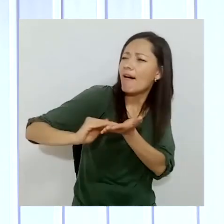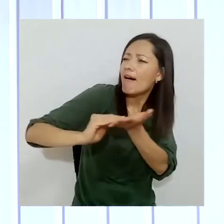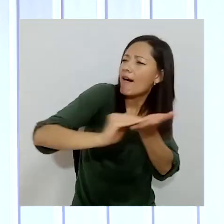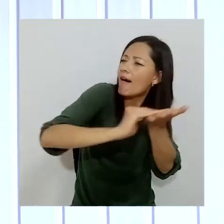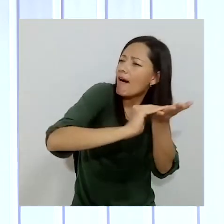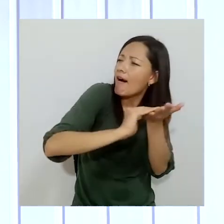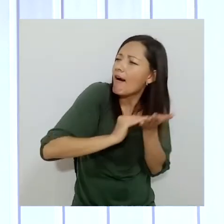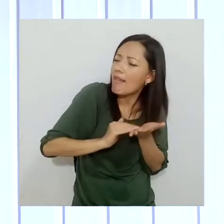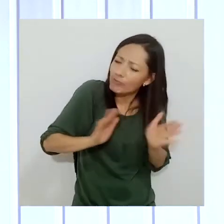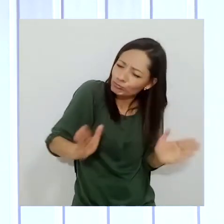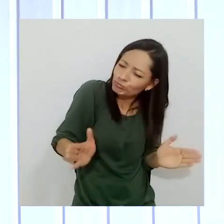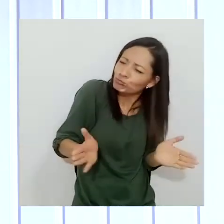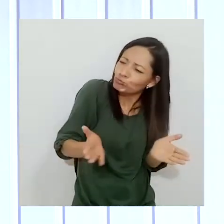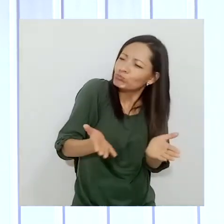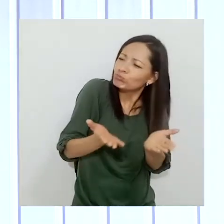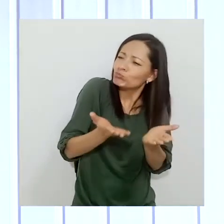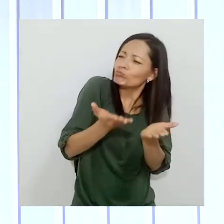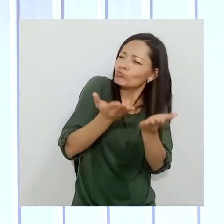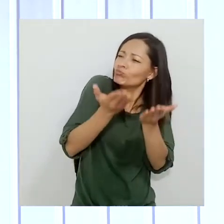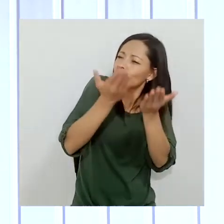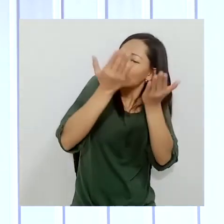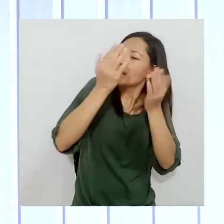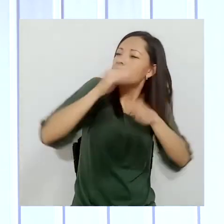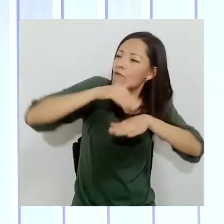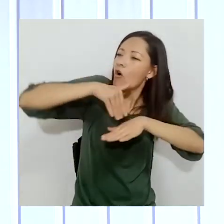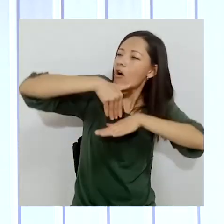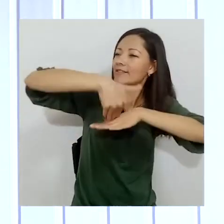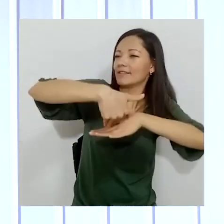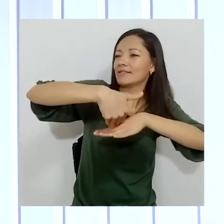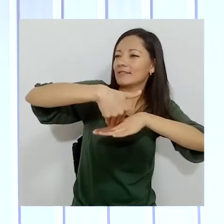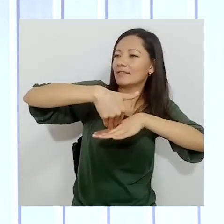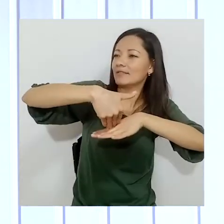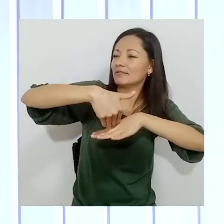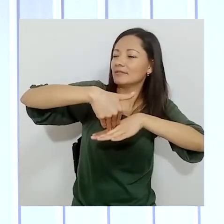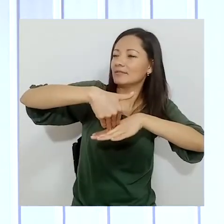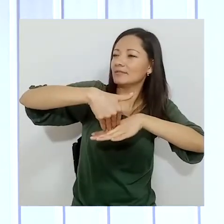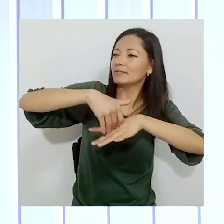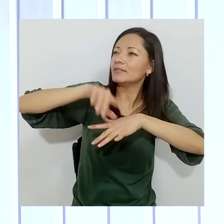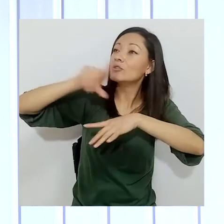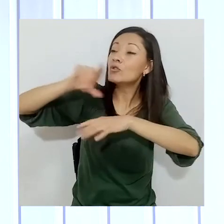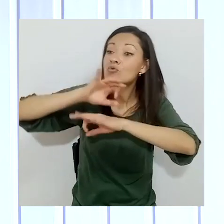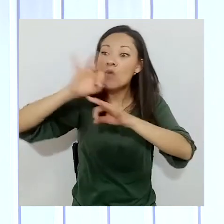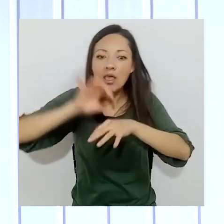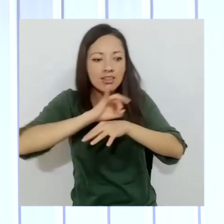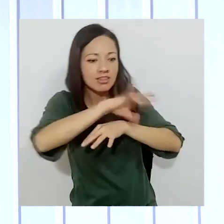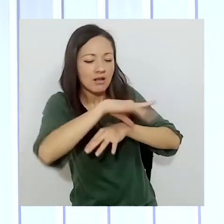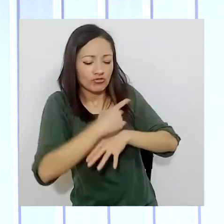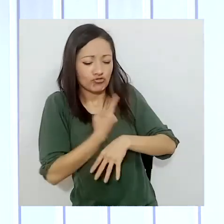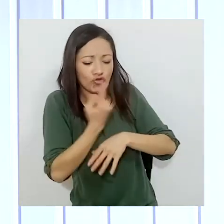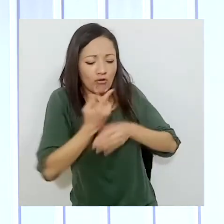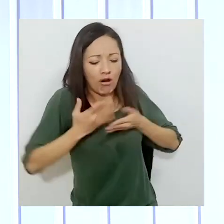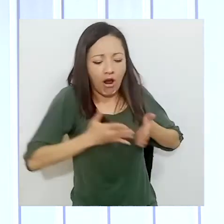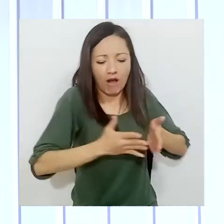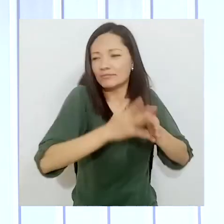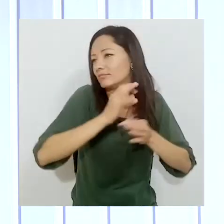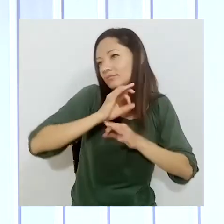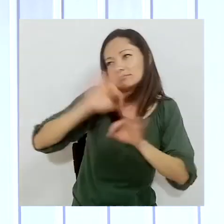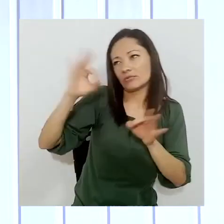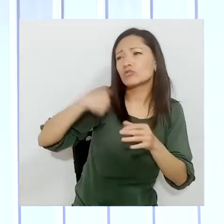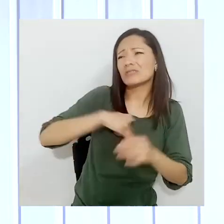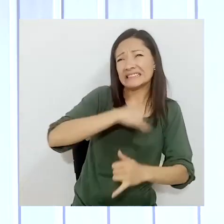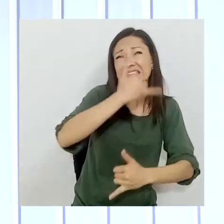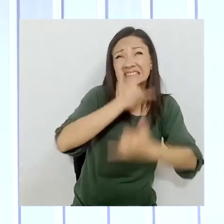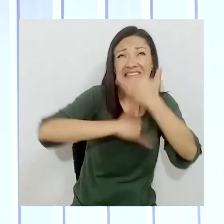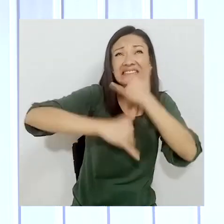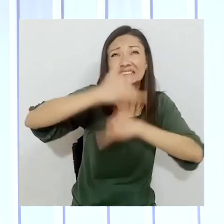restaurar, restablecer, fortalecer, Jesús. Porque tú no nos dejas tirados en el camino. Hemos fallado tantas